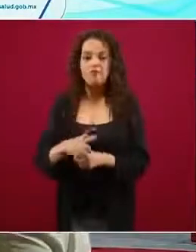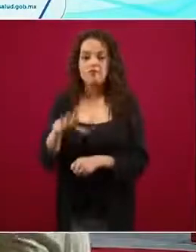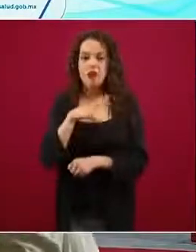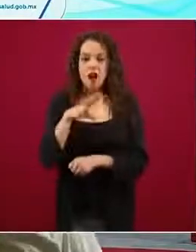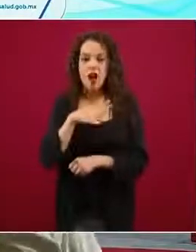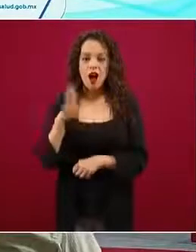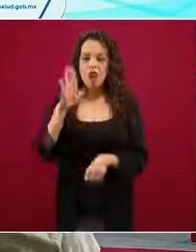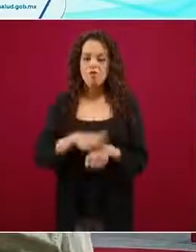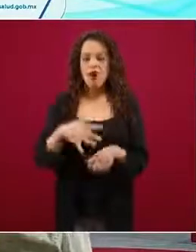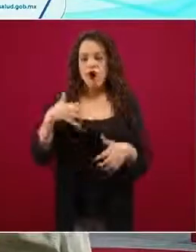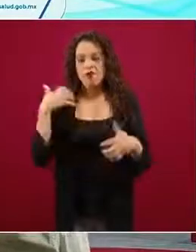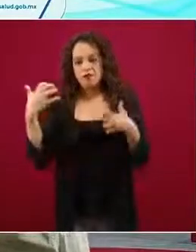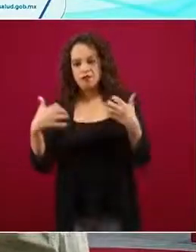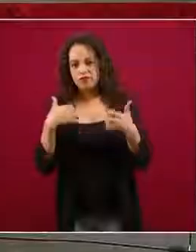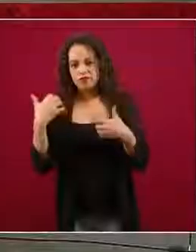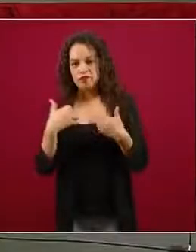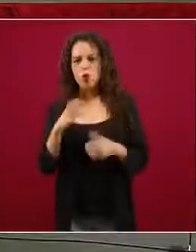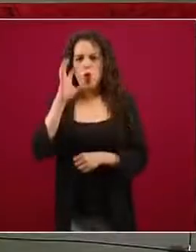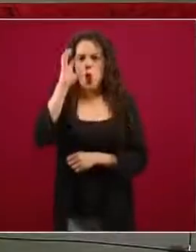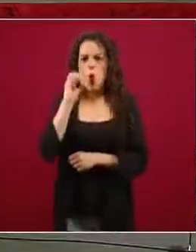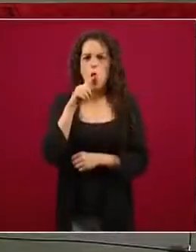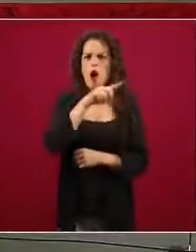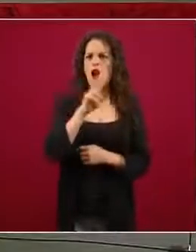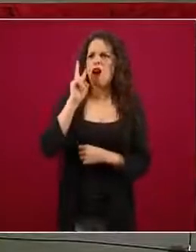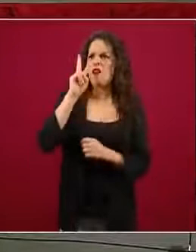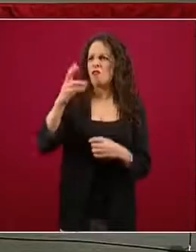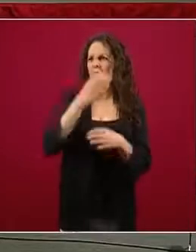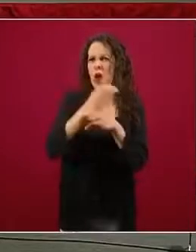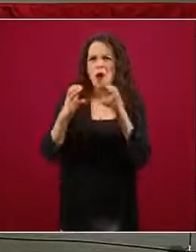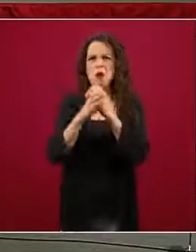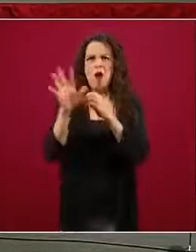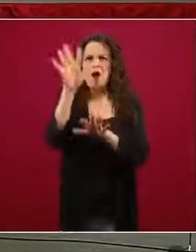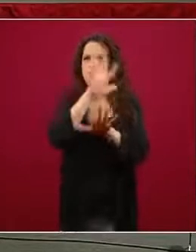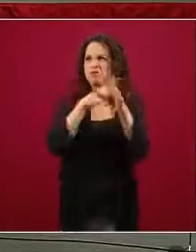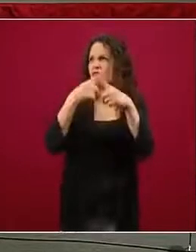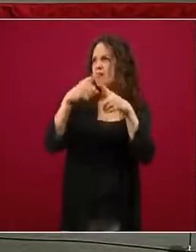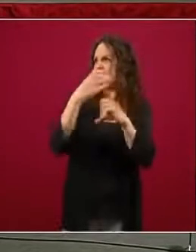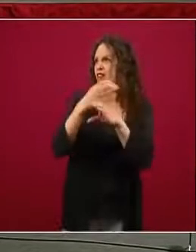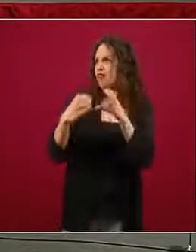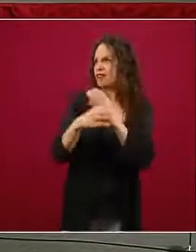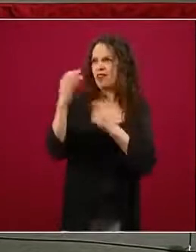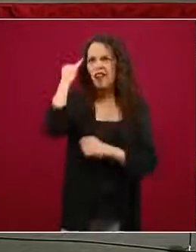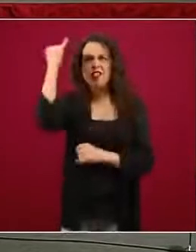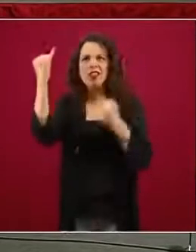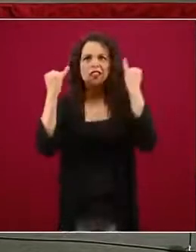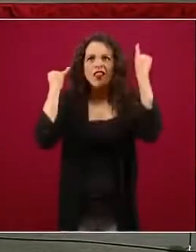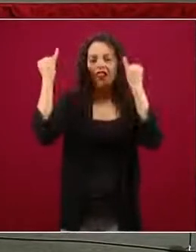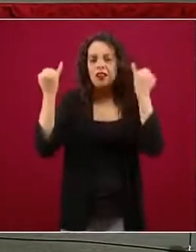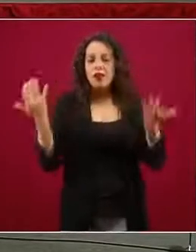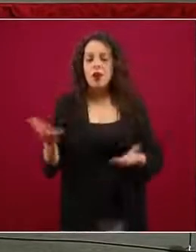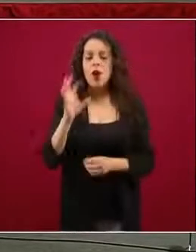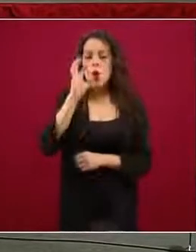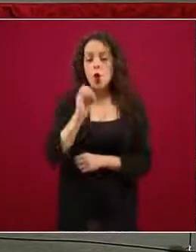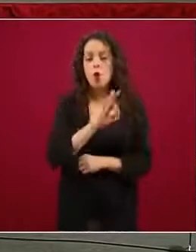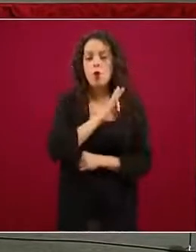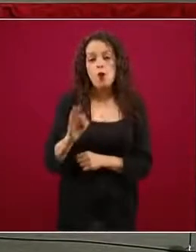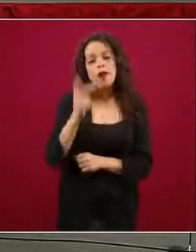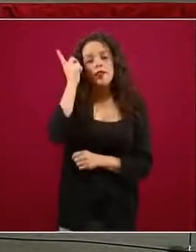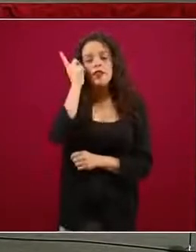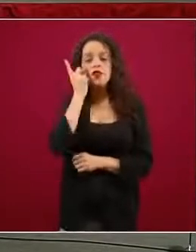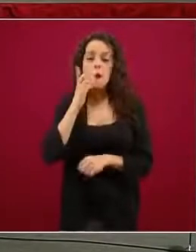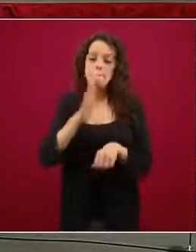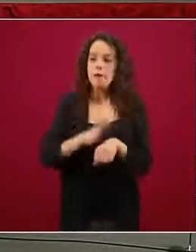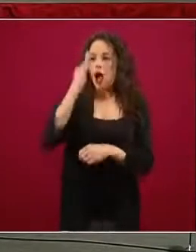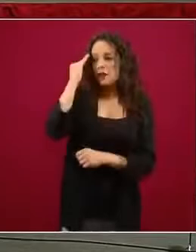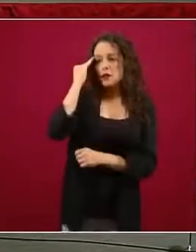alucinaciones visuales o auditivas, que no estén durmiendo o duerman de más. Y es